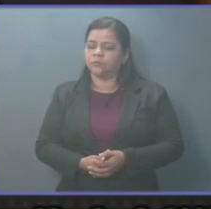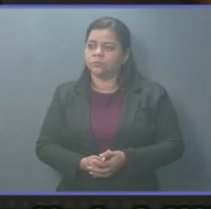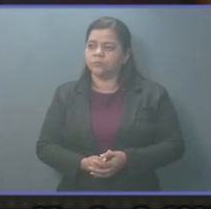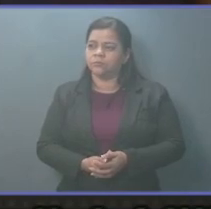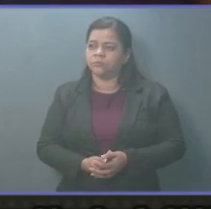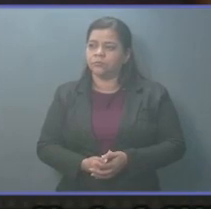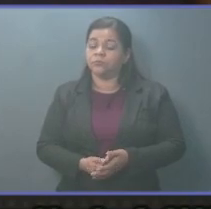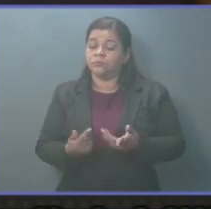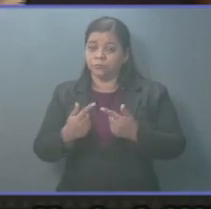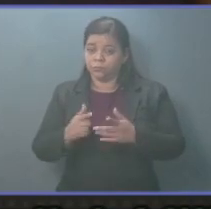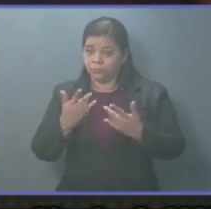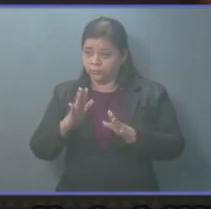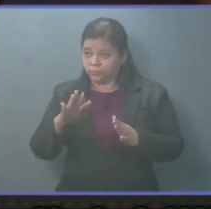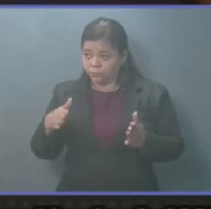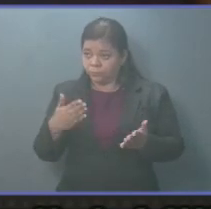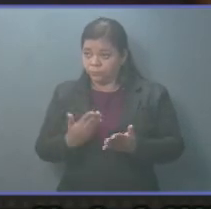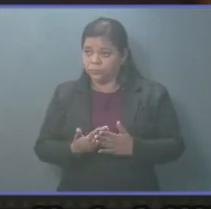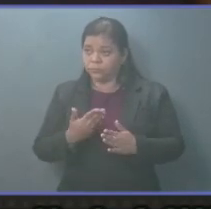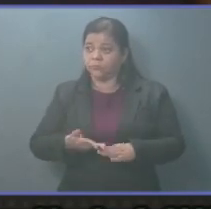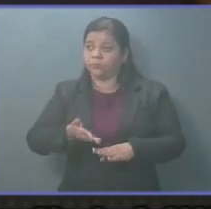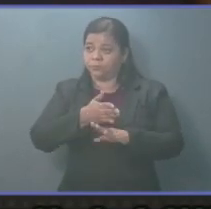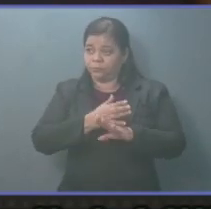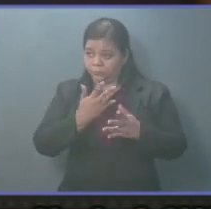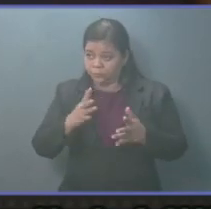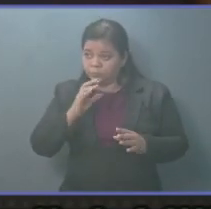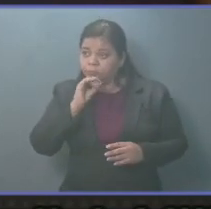Mi pregunta era bastante específica.